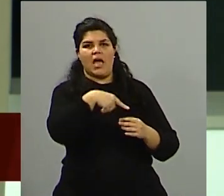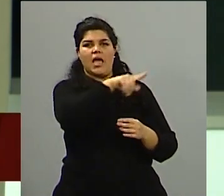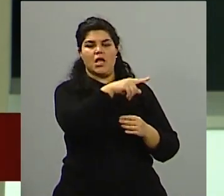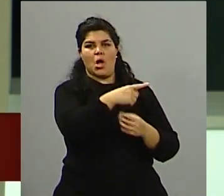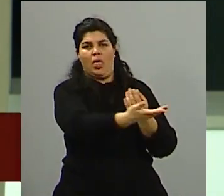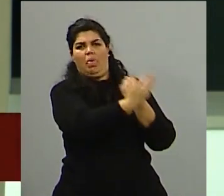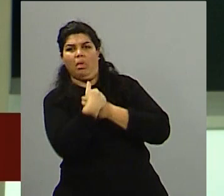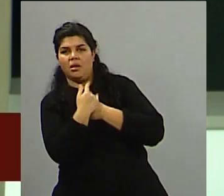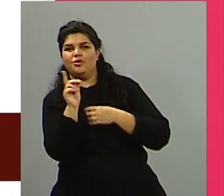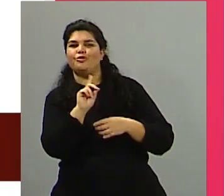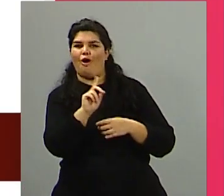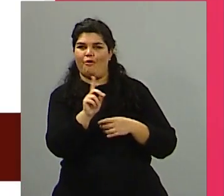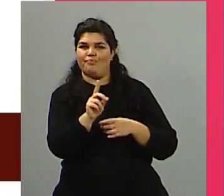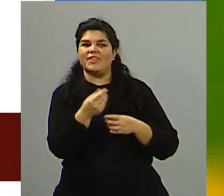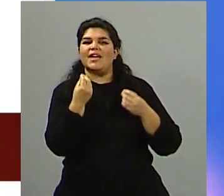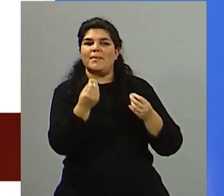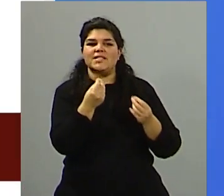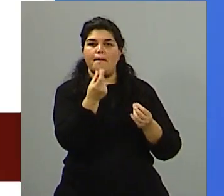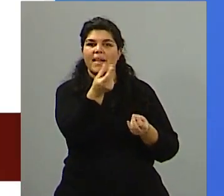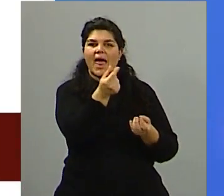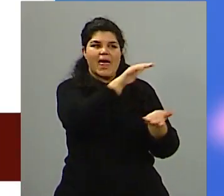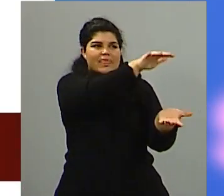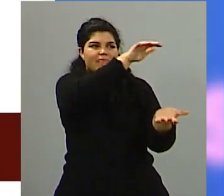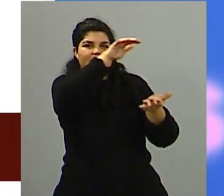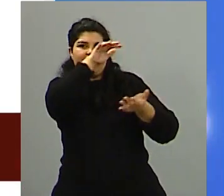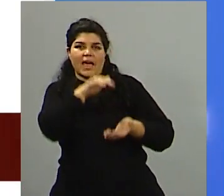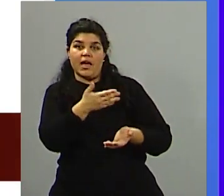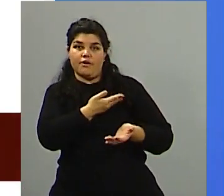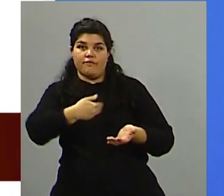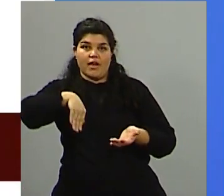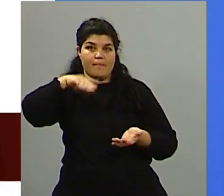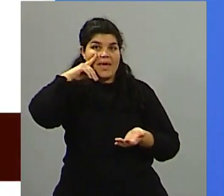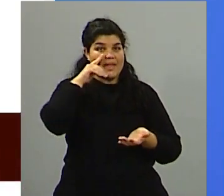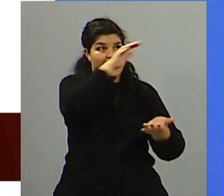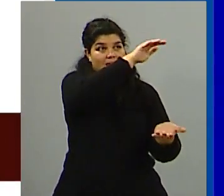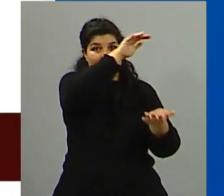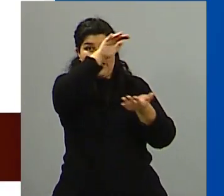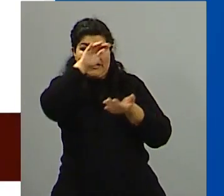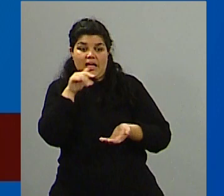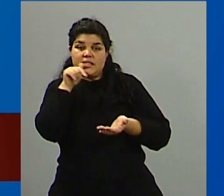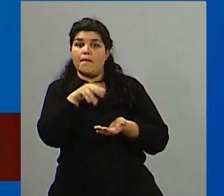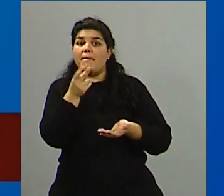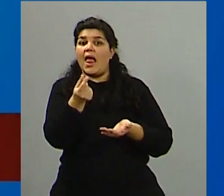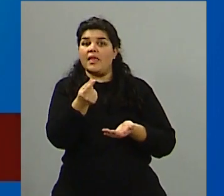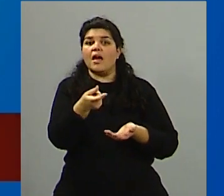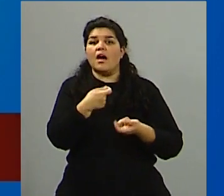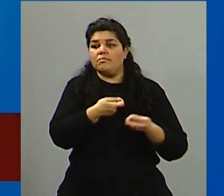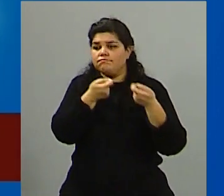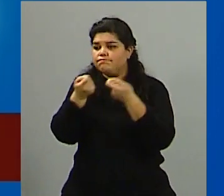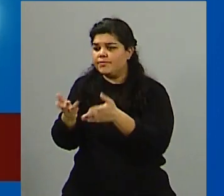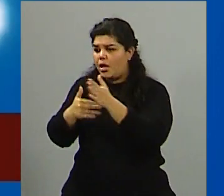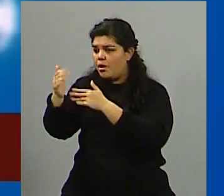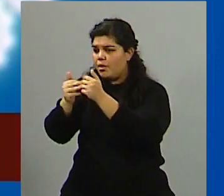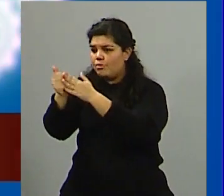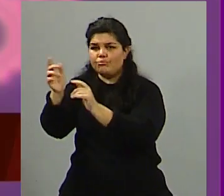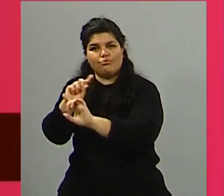plata que ingresa no es dinero que se va a utilizar para hacer inversiones productivas, como puede ser, por ejemplo, obras de infraestructura, sino que es dinero que